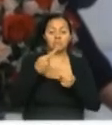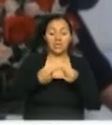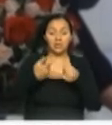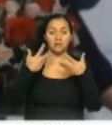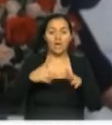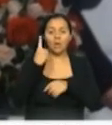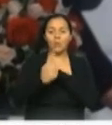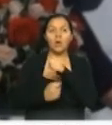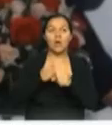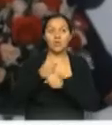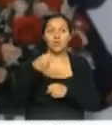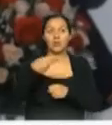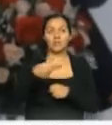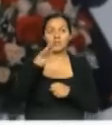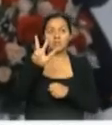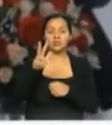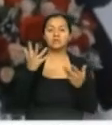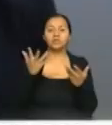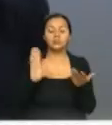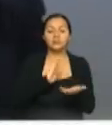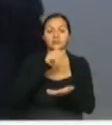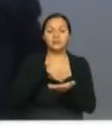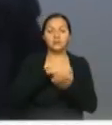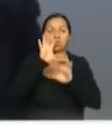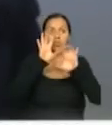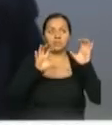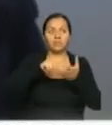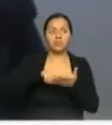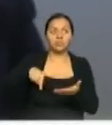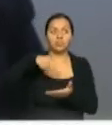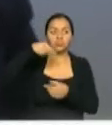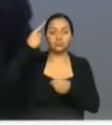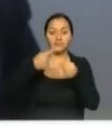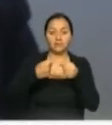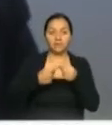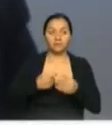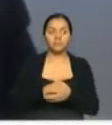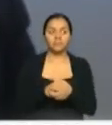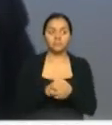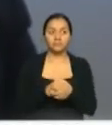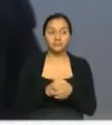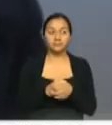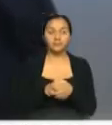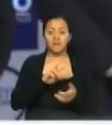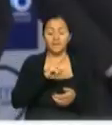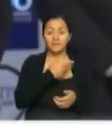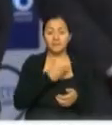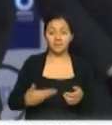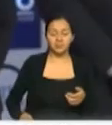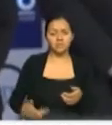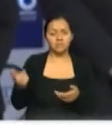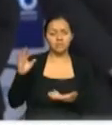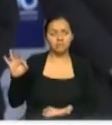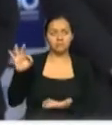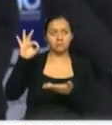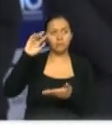Hábitat 3, que se realiza en el Centro de Convenciones Eugenio Espejo de la capital. La segunda mandataria intervino en representación del